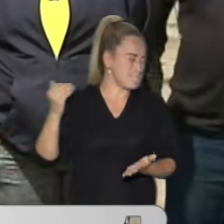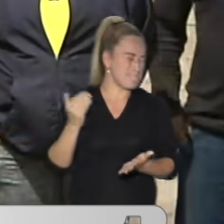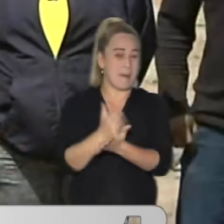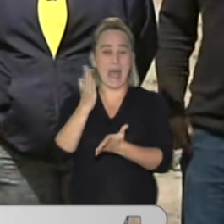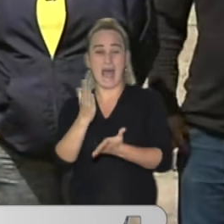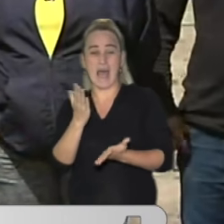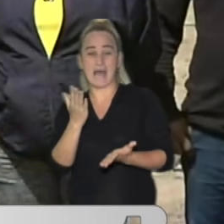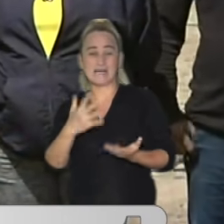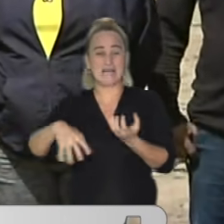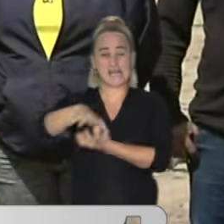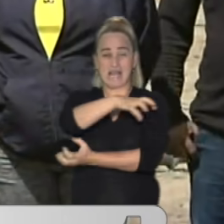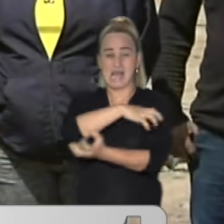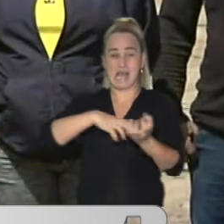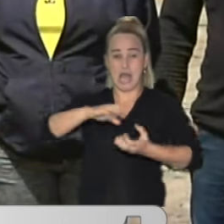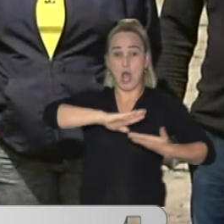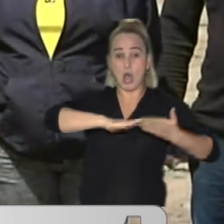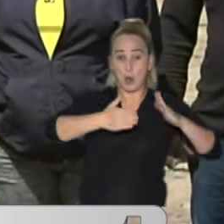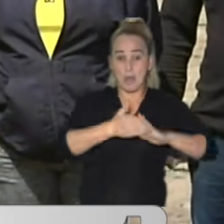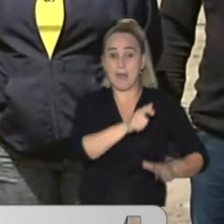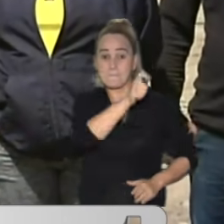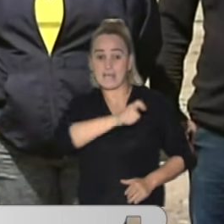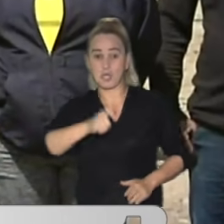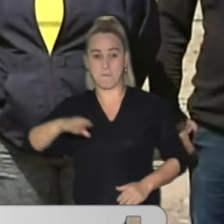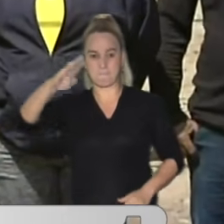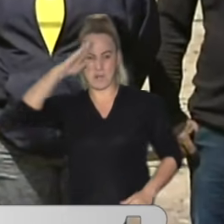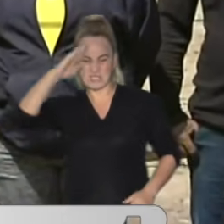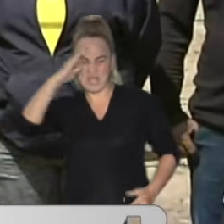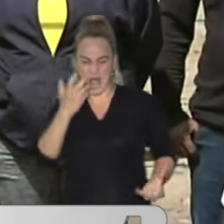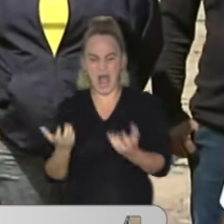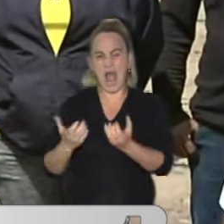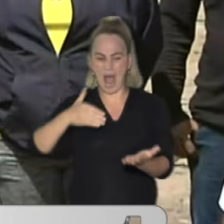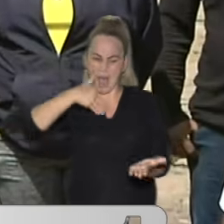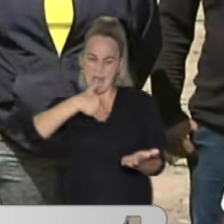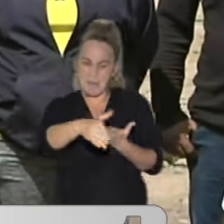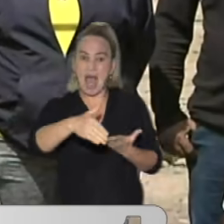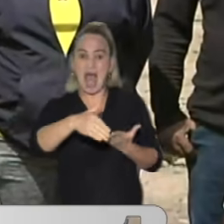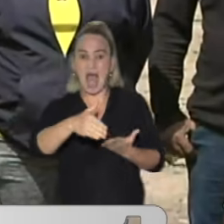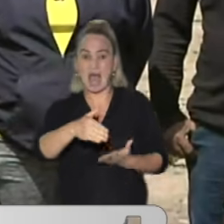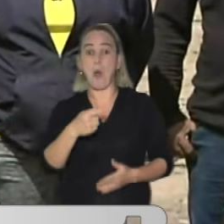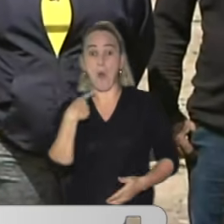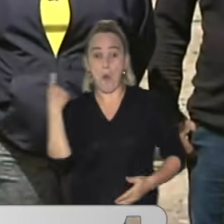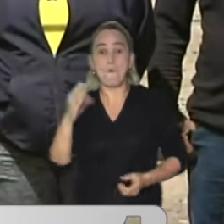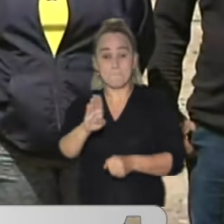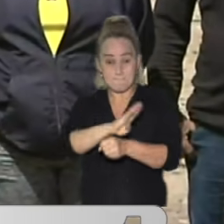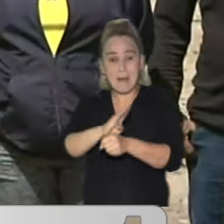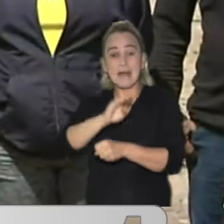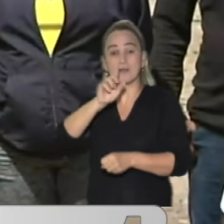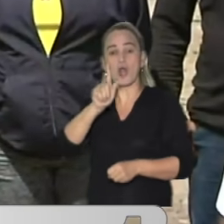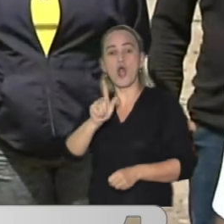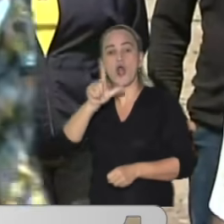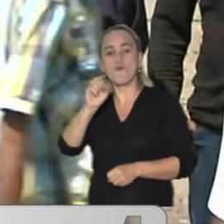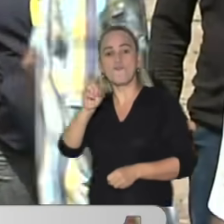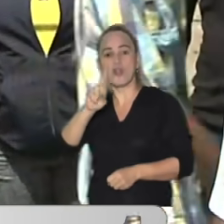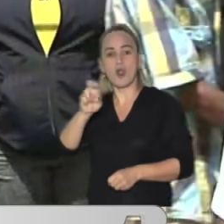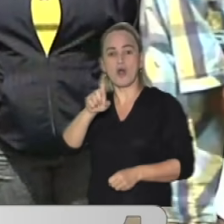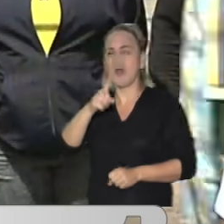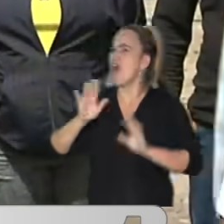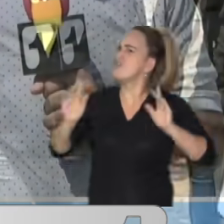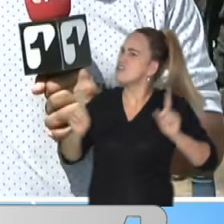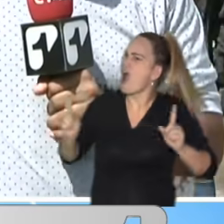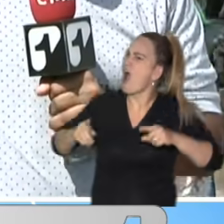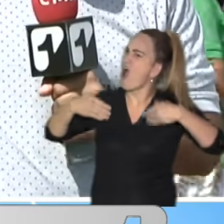la confrontación entre la comunidad y la fuerza pública. Los habitantes de este sector de Las Flores se oponían